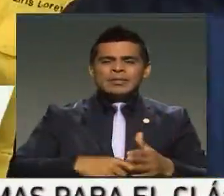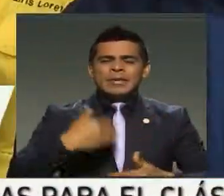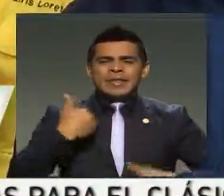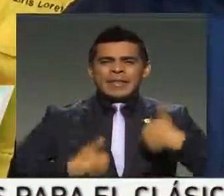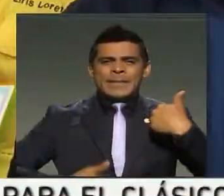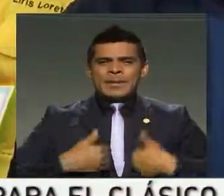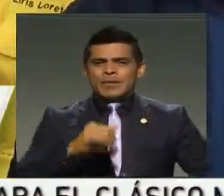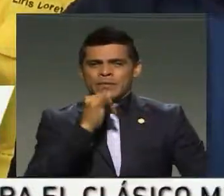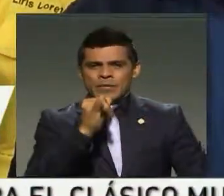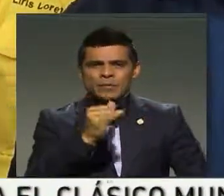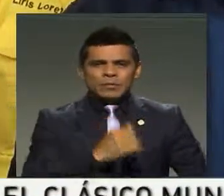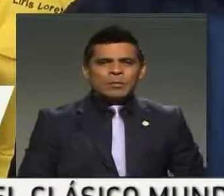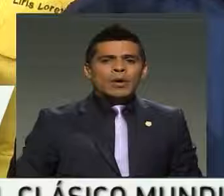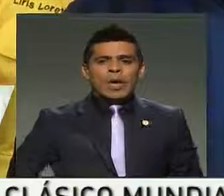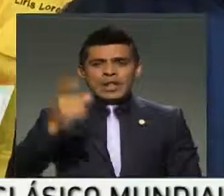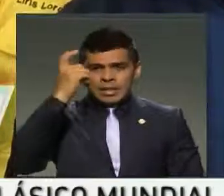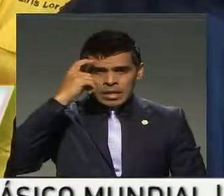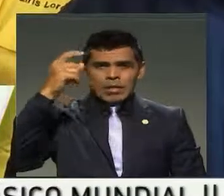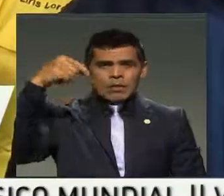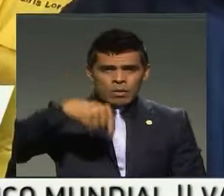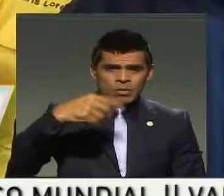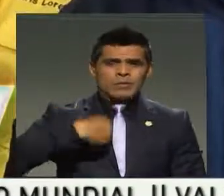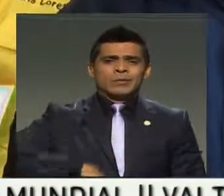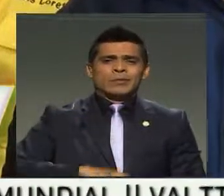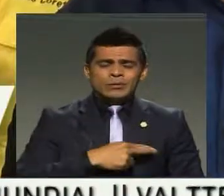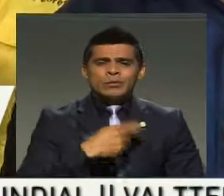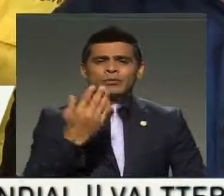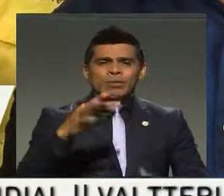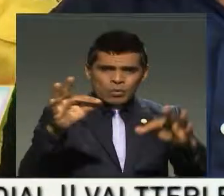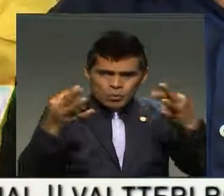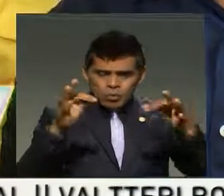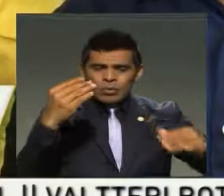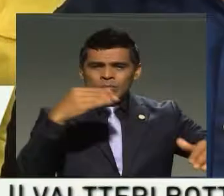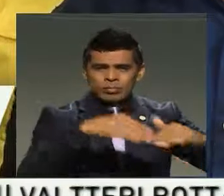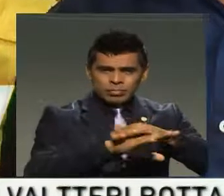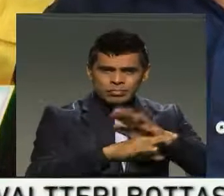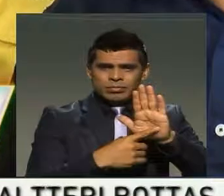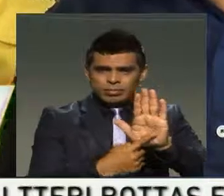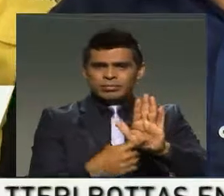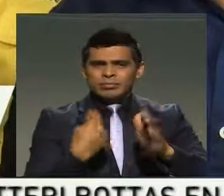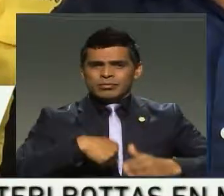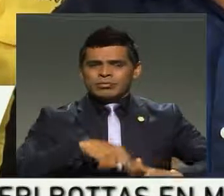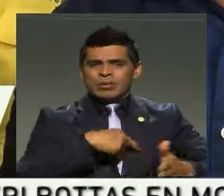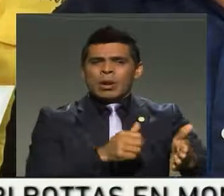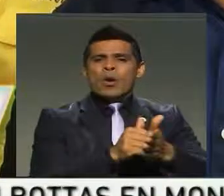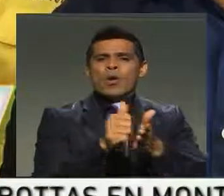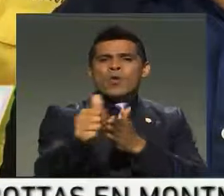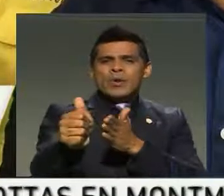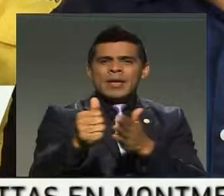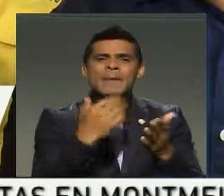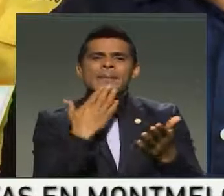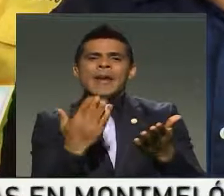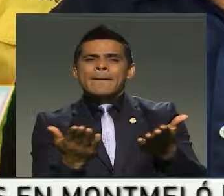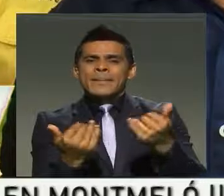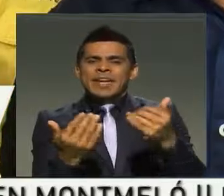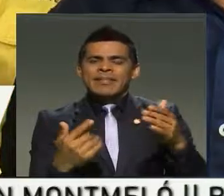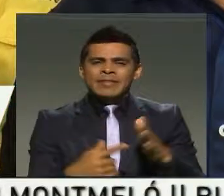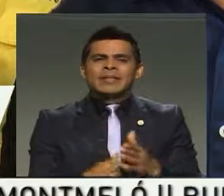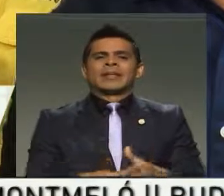miércoles. Por eso el día de hoy hemos introducido una comunicación desde la Unidad Democrática para exigir al Consejo